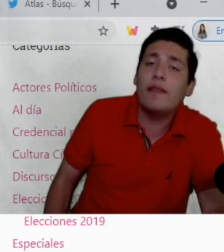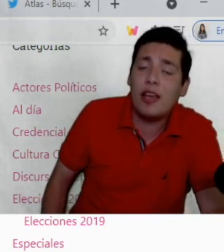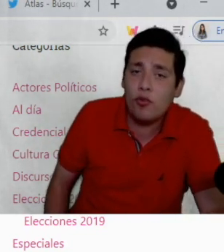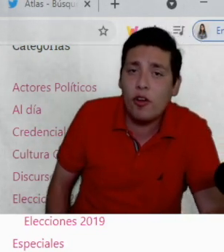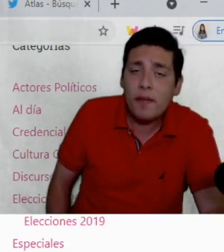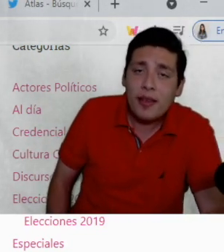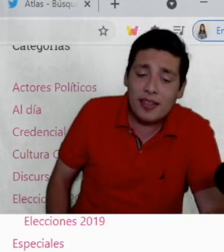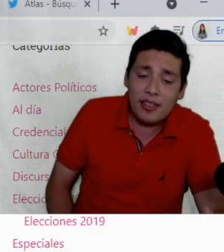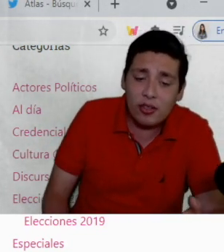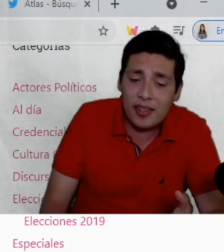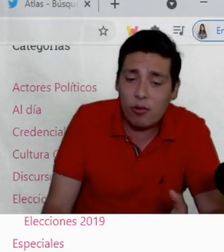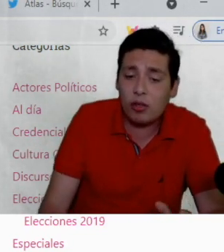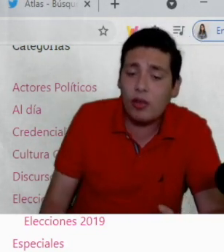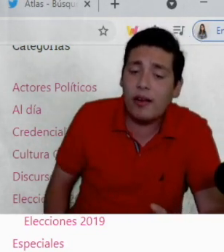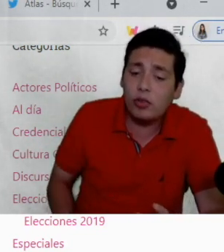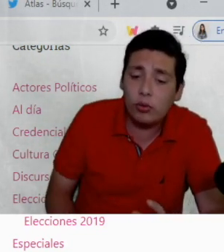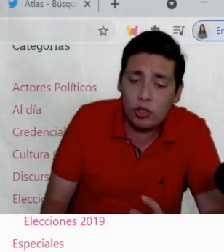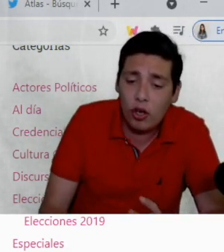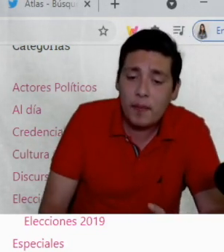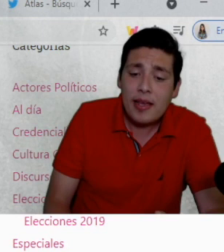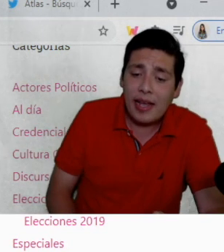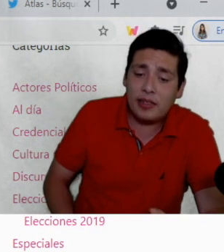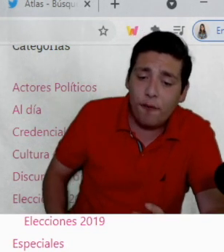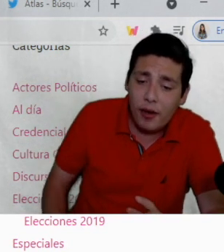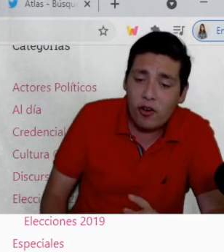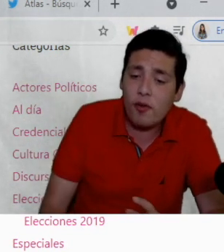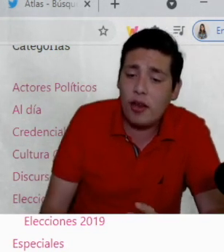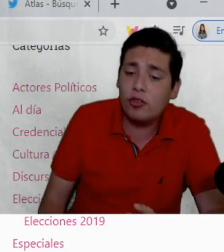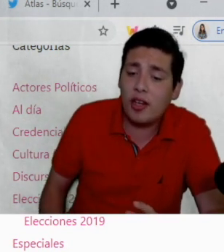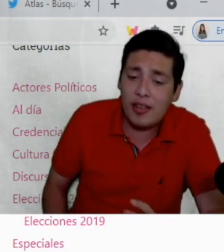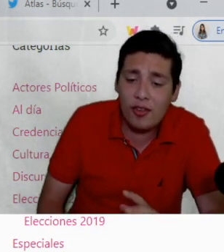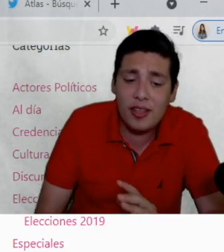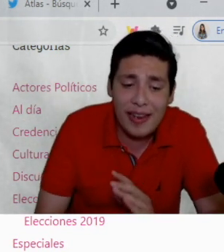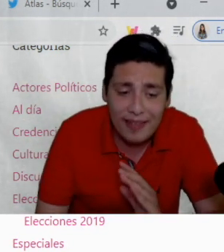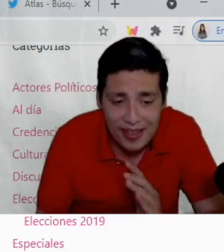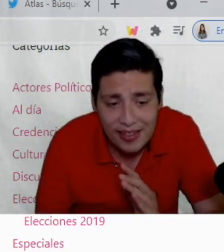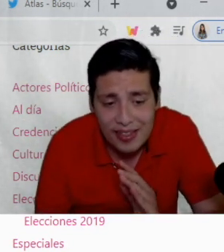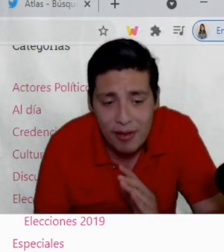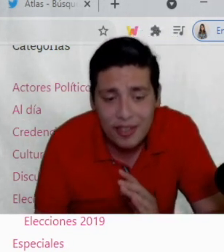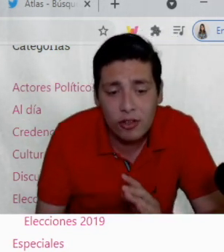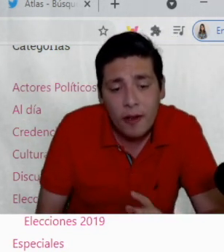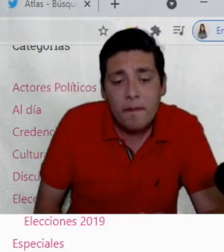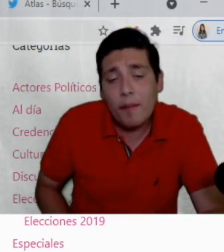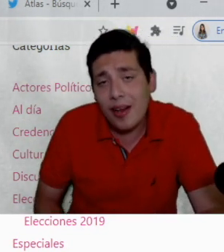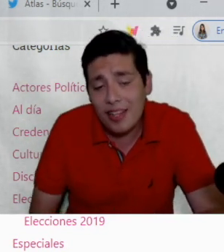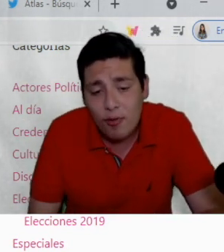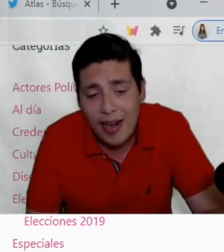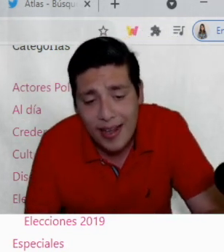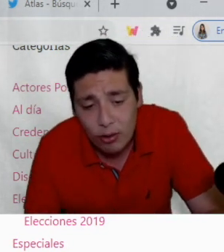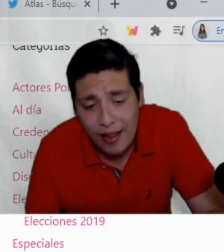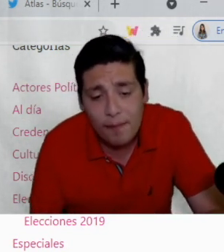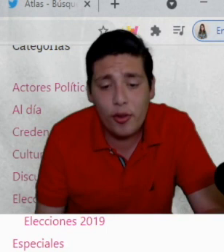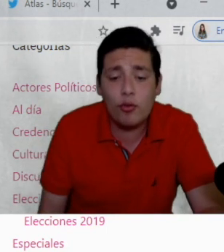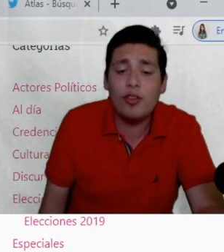artículos 41 y 134 de la Constitución. Así fue como de los criterios y directrices establecidos por el